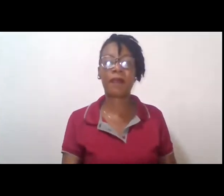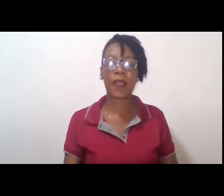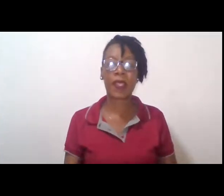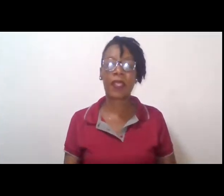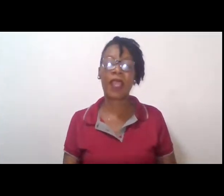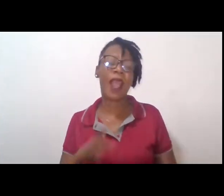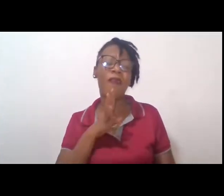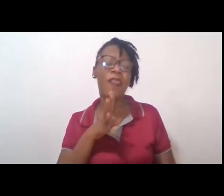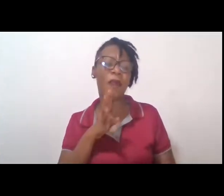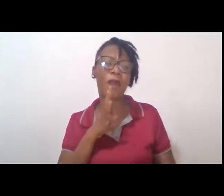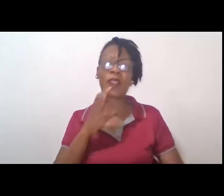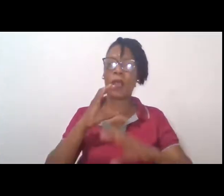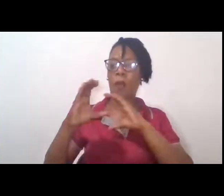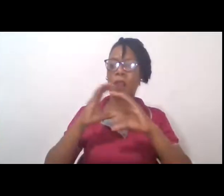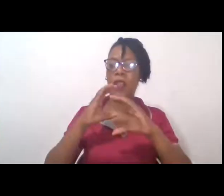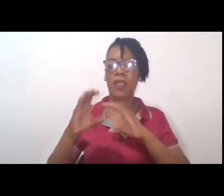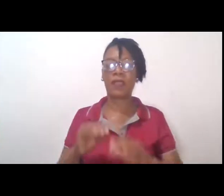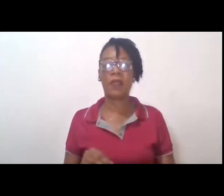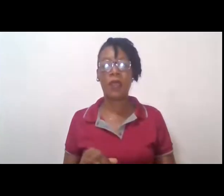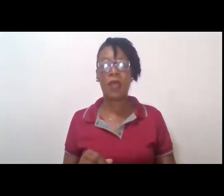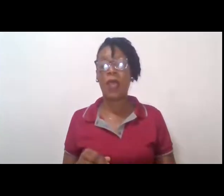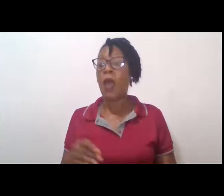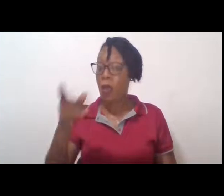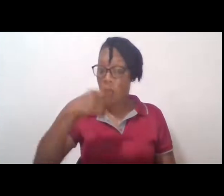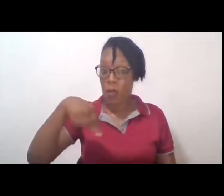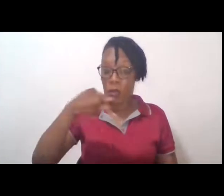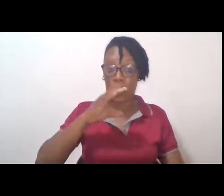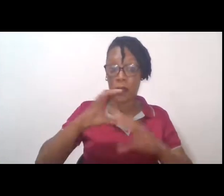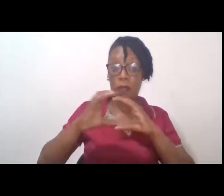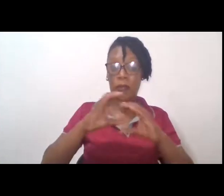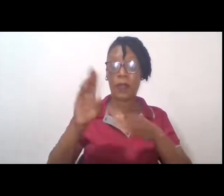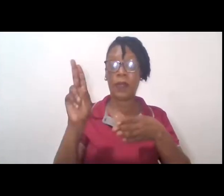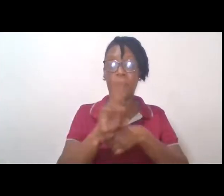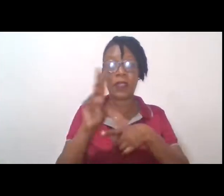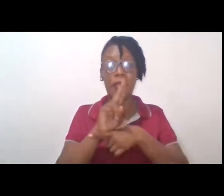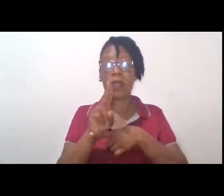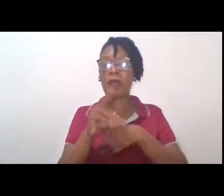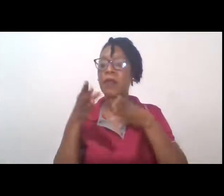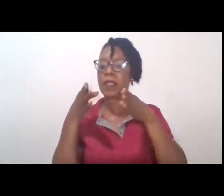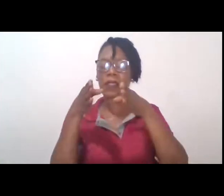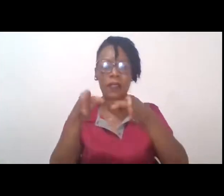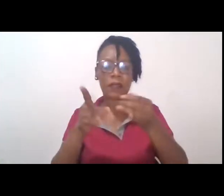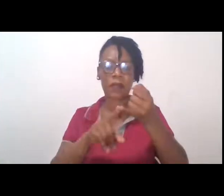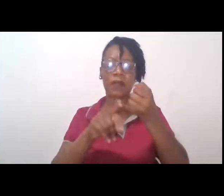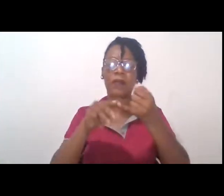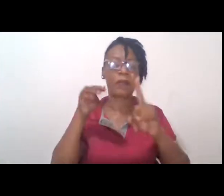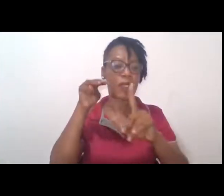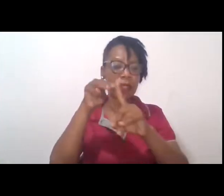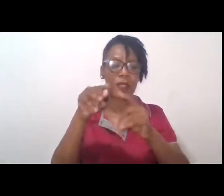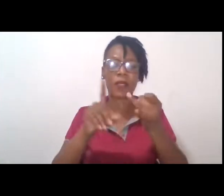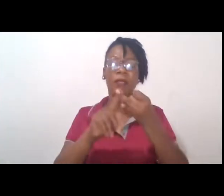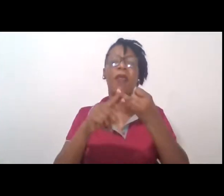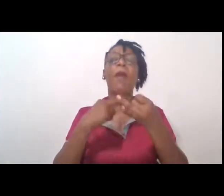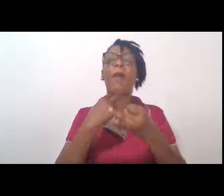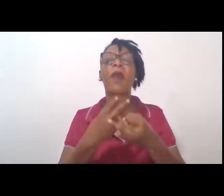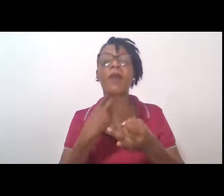Hablemos de qué es la comunicación. Cuando nosotros nos comunicamos, utilizamos canales, utilizamos un mensaje, utilizamos nuestra voz, pero recuérdese que